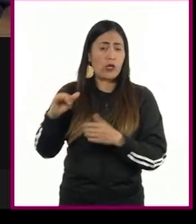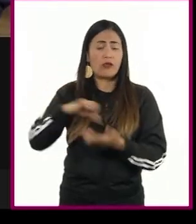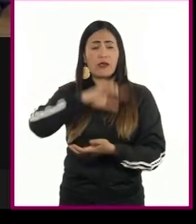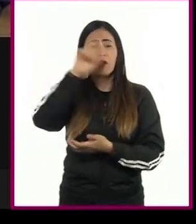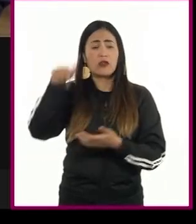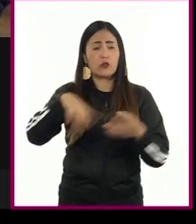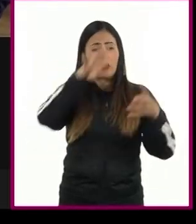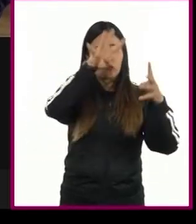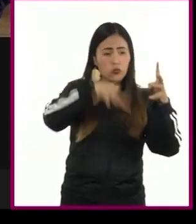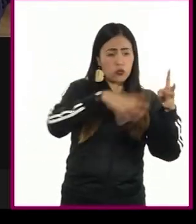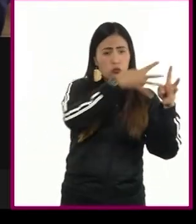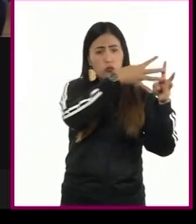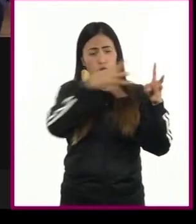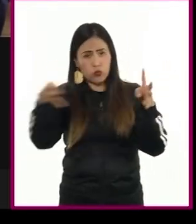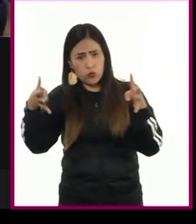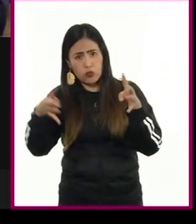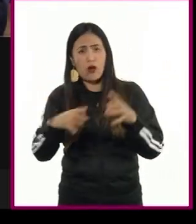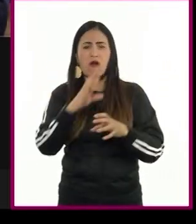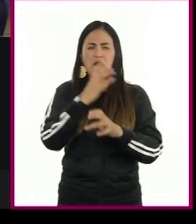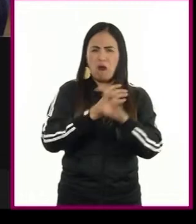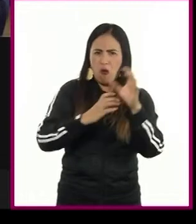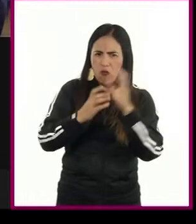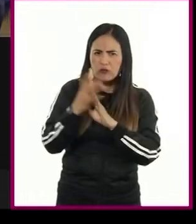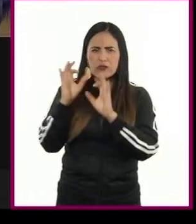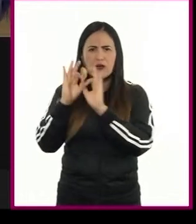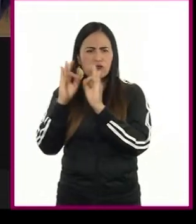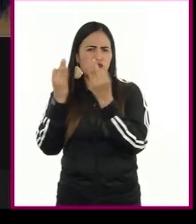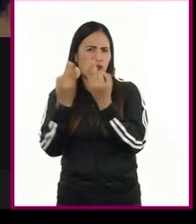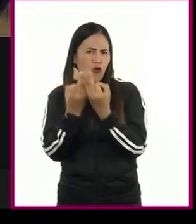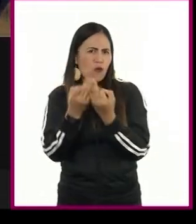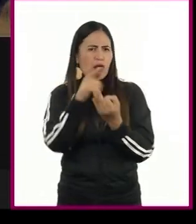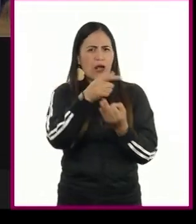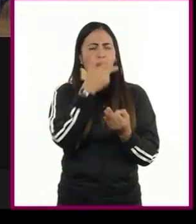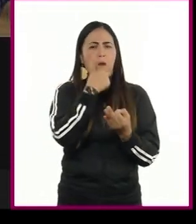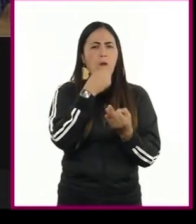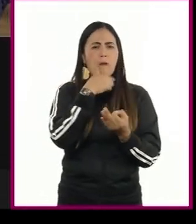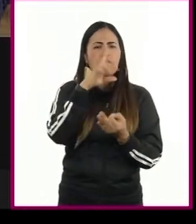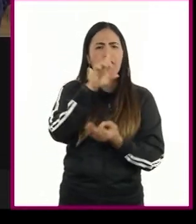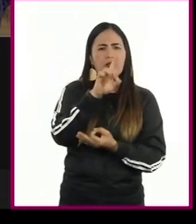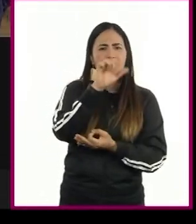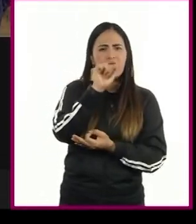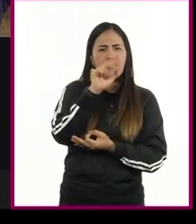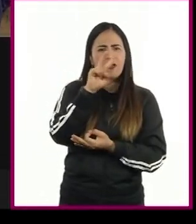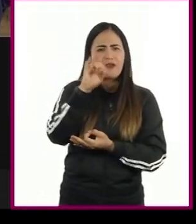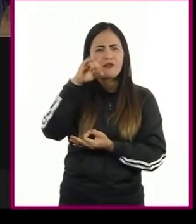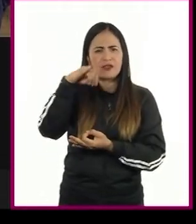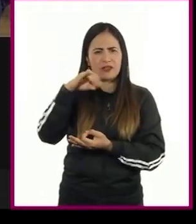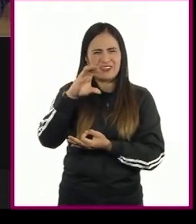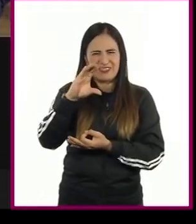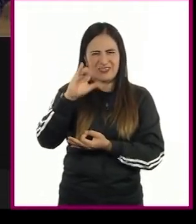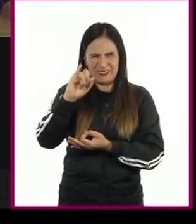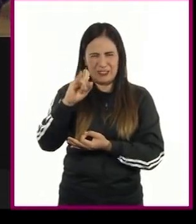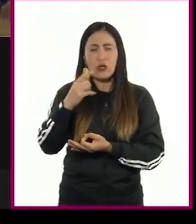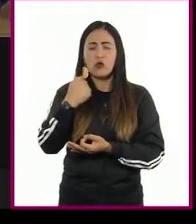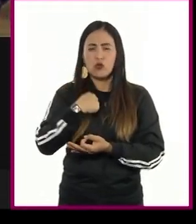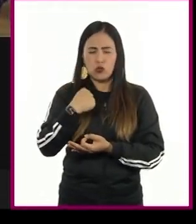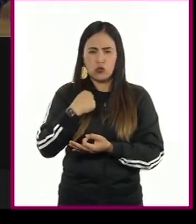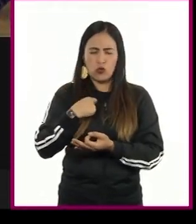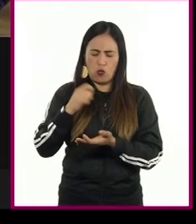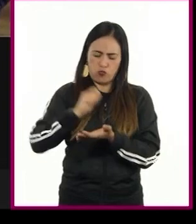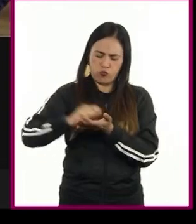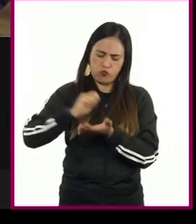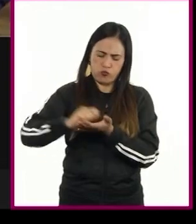trazo de los sólidos propuestos elaborados por mi amigo Leonardo da Vinci, muestro en mis escritos cómo